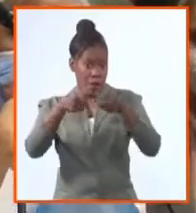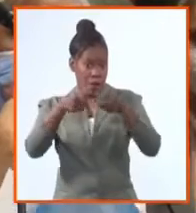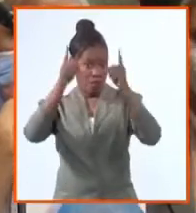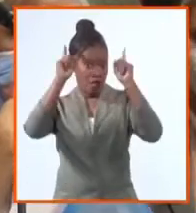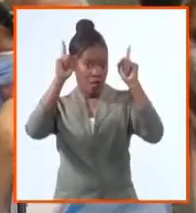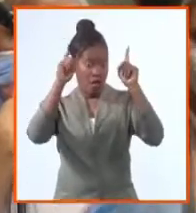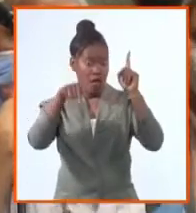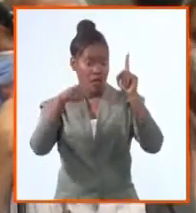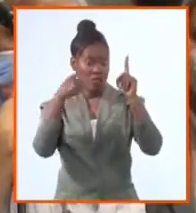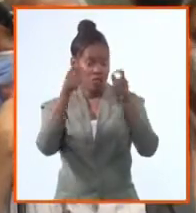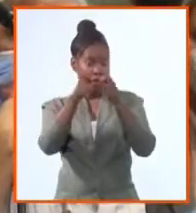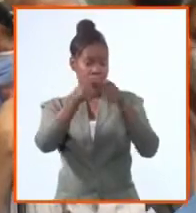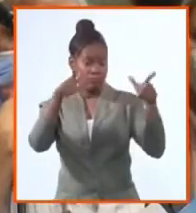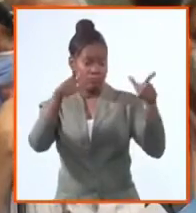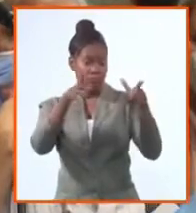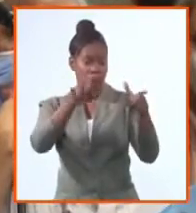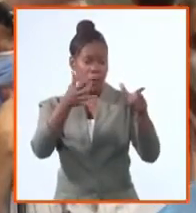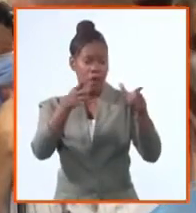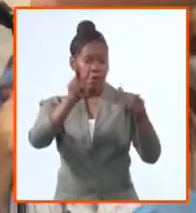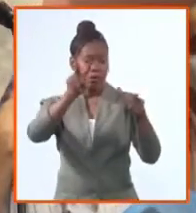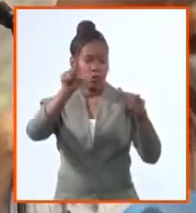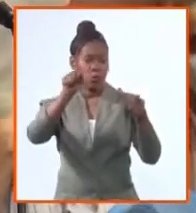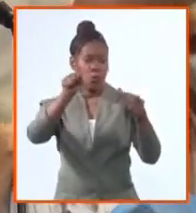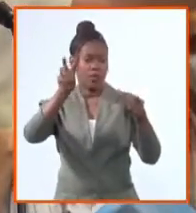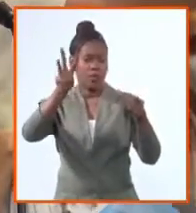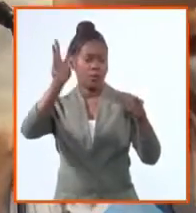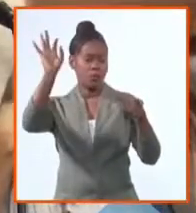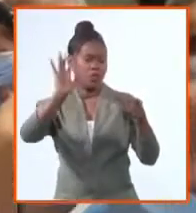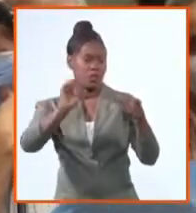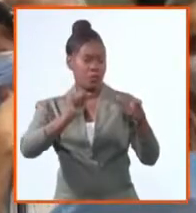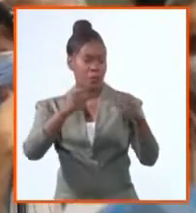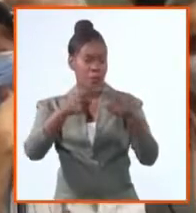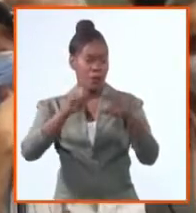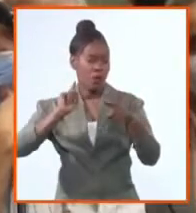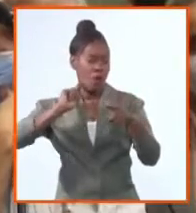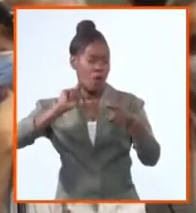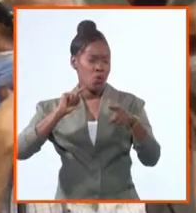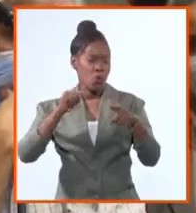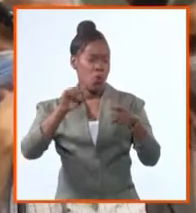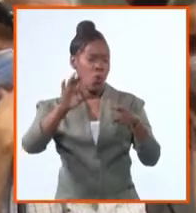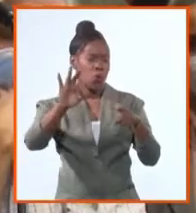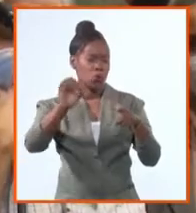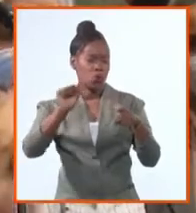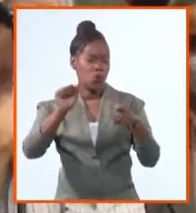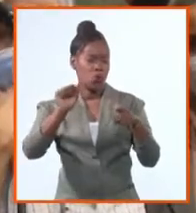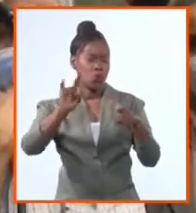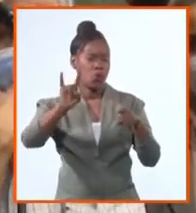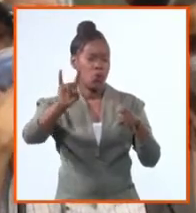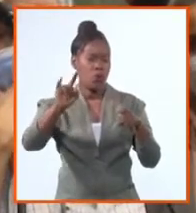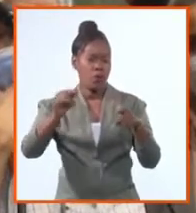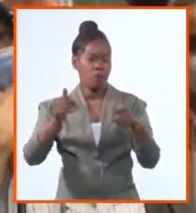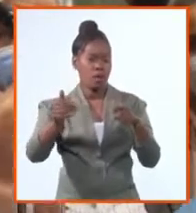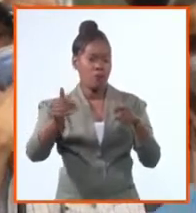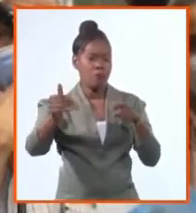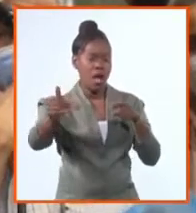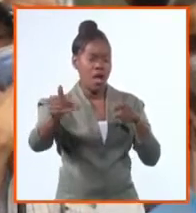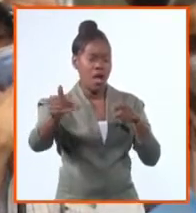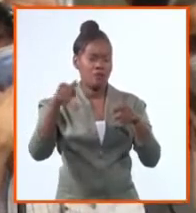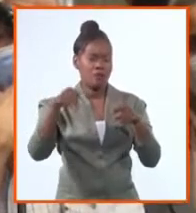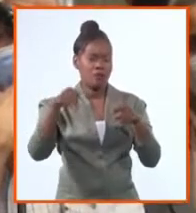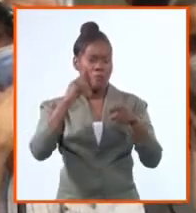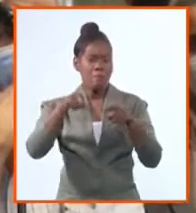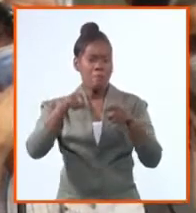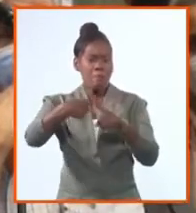hoy somos el 21,3%, pero a la vuelta de 8 o 9 años vamos a ser el 30%. Y no